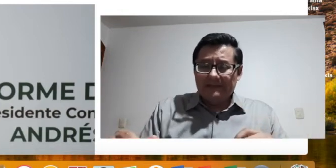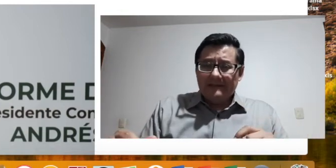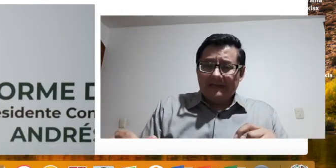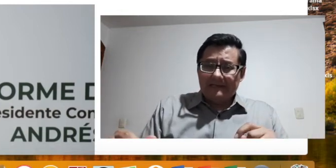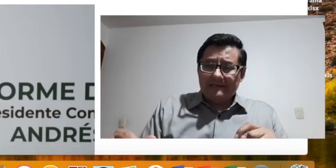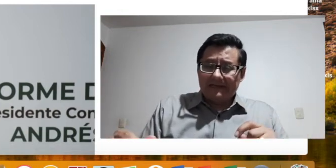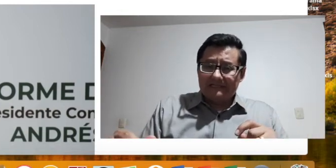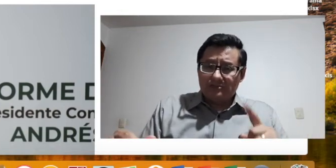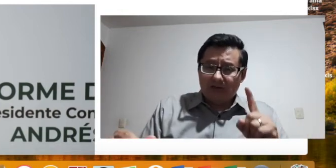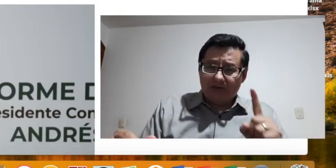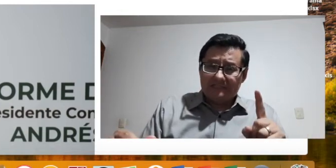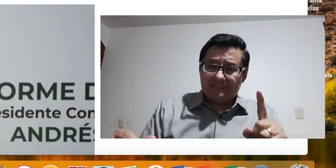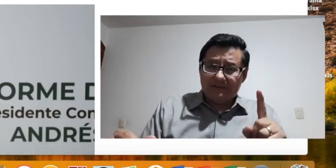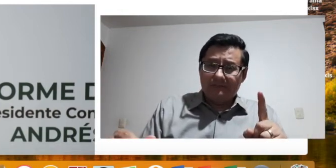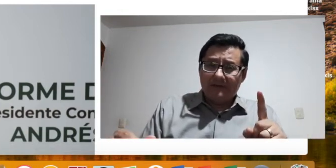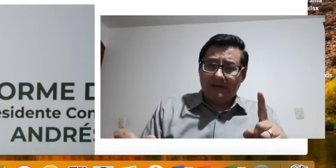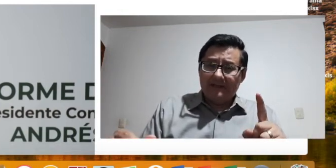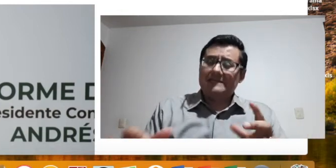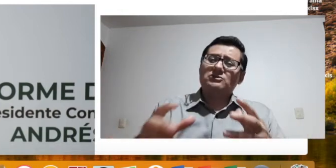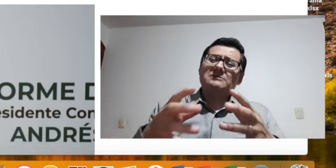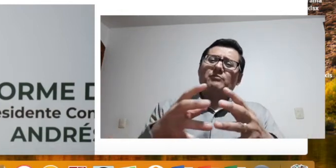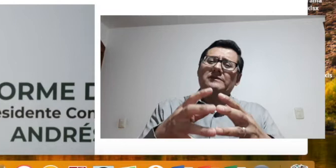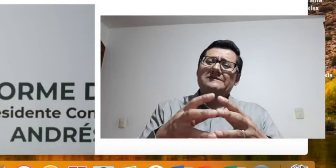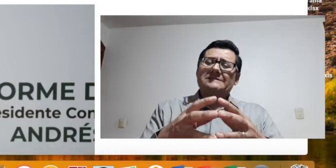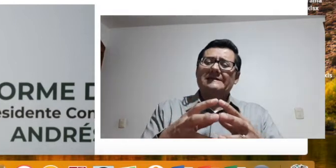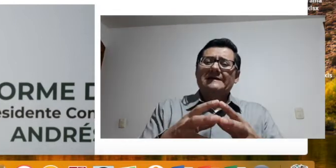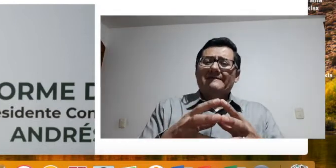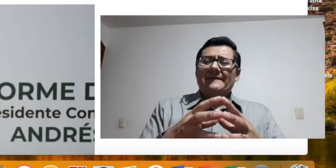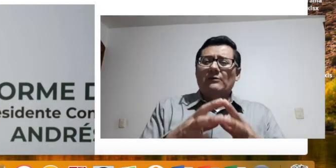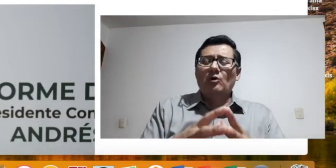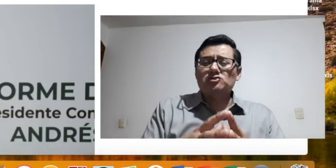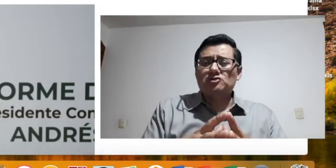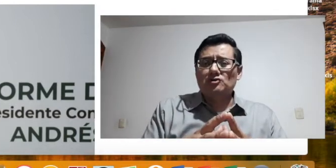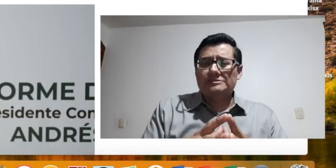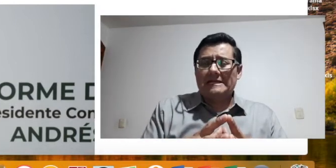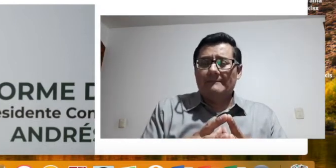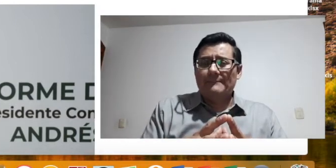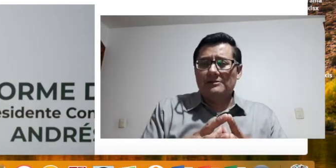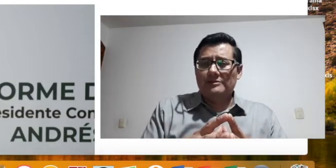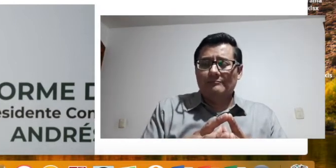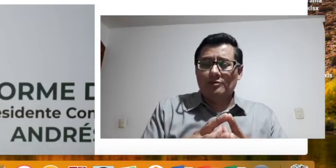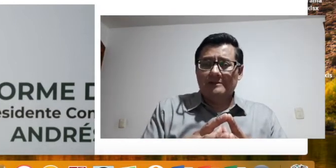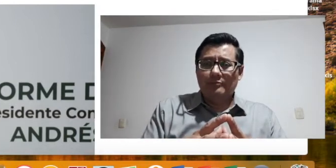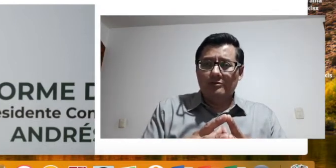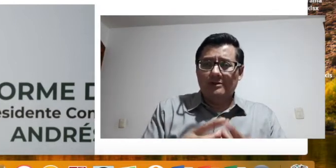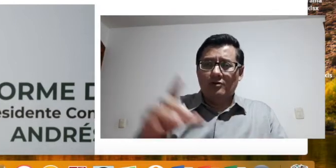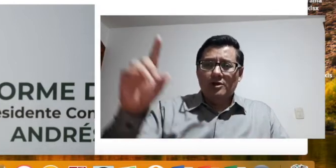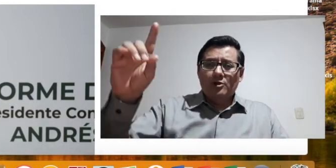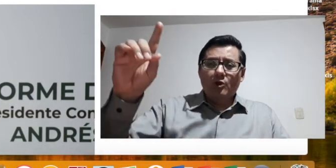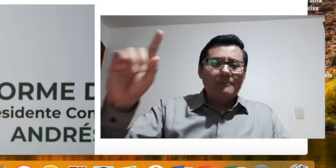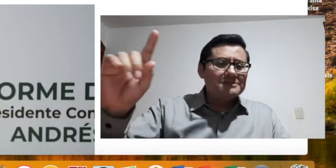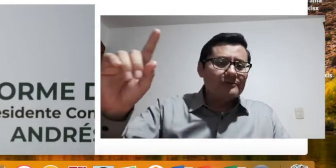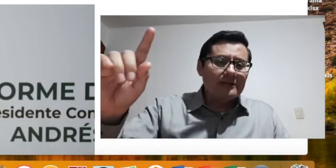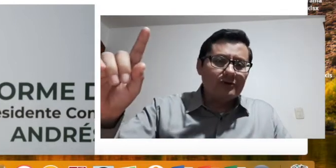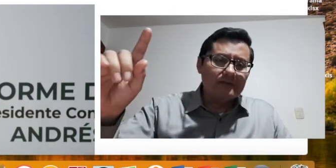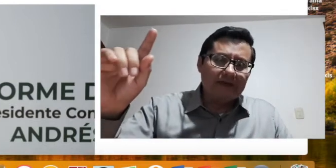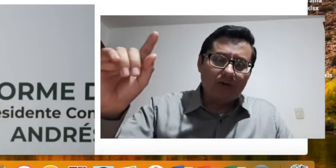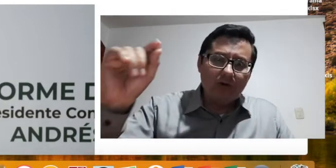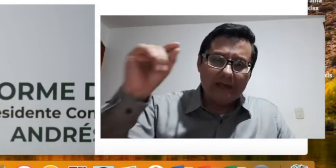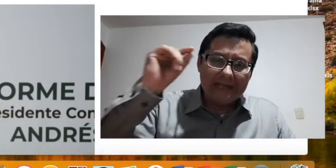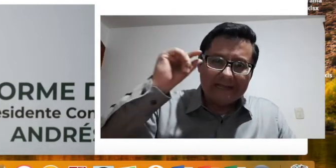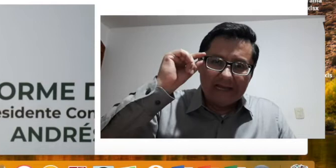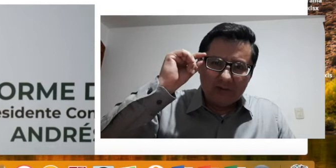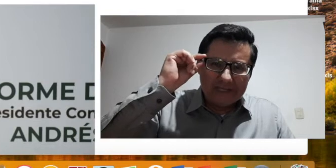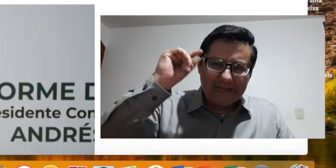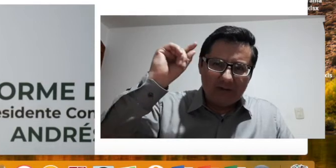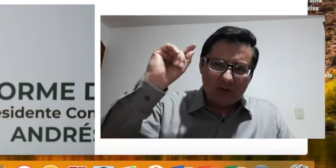principalmente en el relacionado con la iniciativa privada, ya no se pueden hacer negocios al amparo del poder público. López Obrador dejó